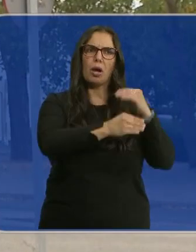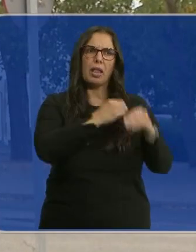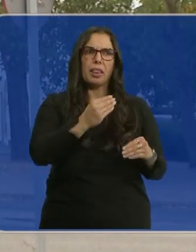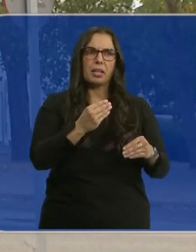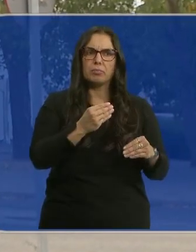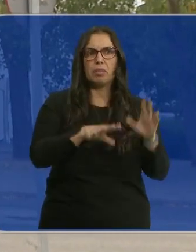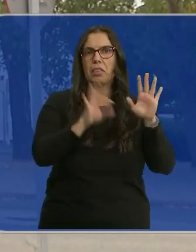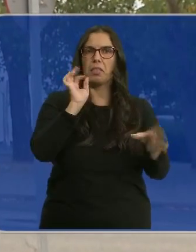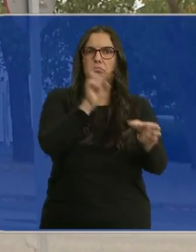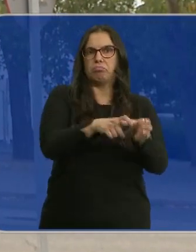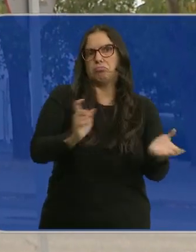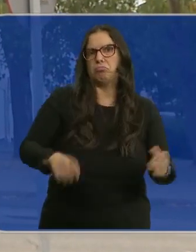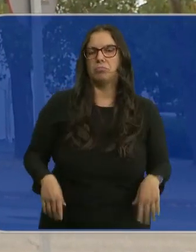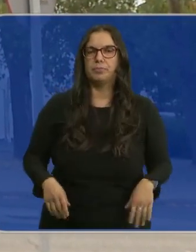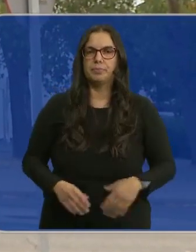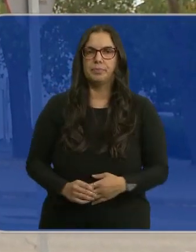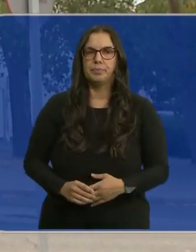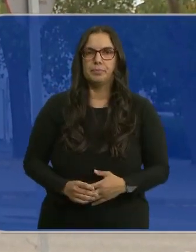y me decidí presentarme.